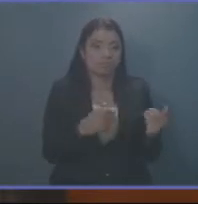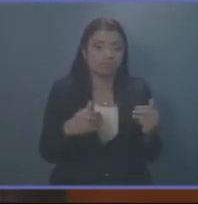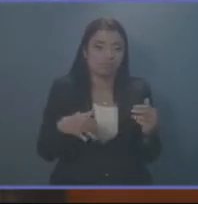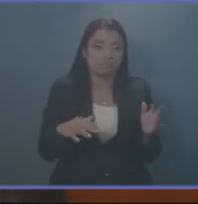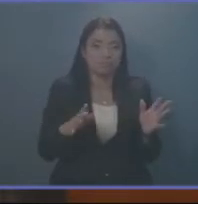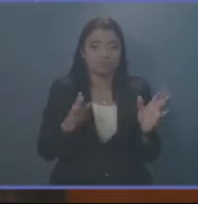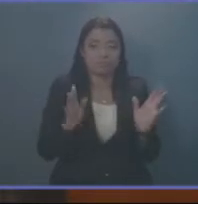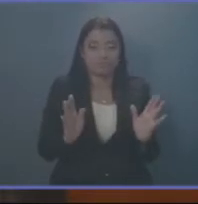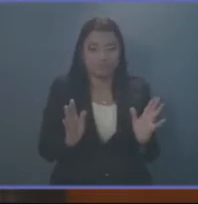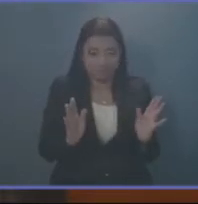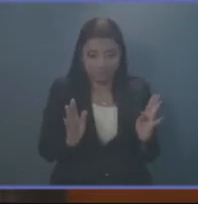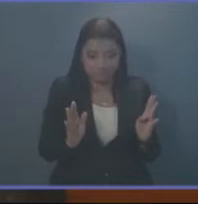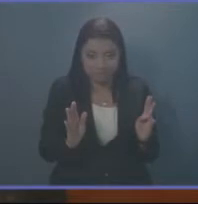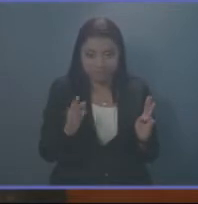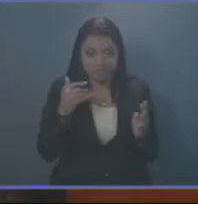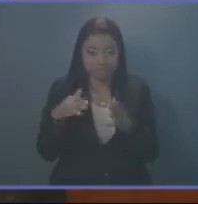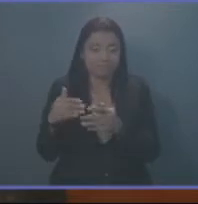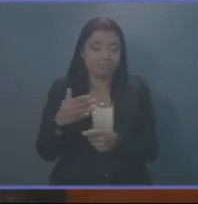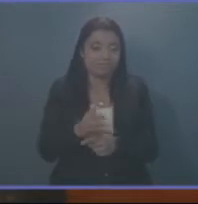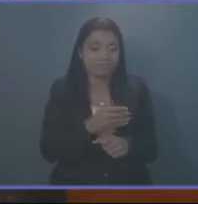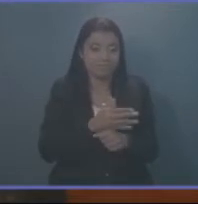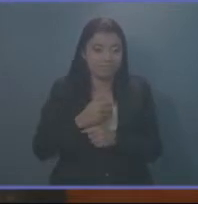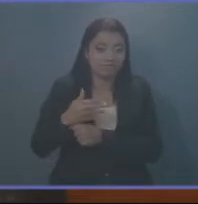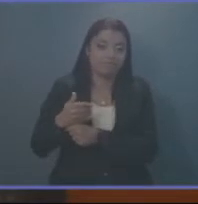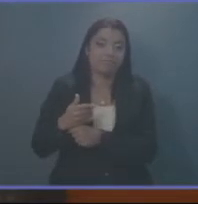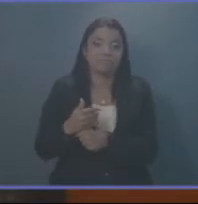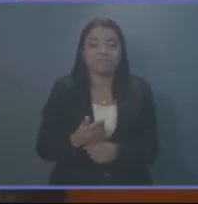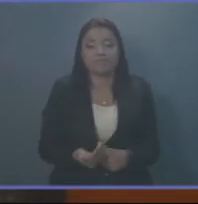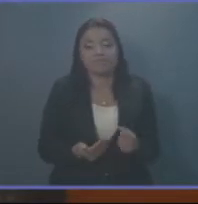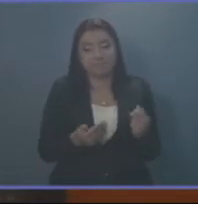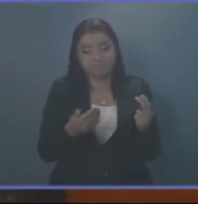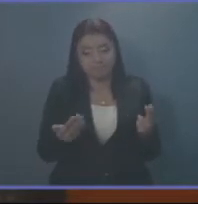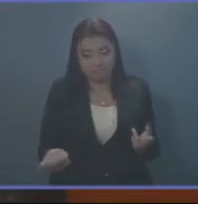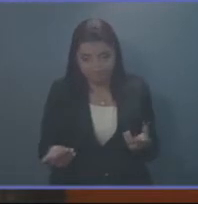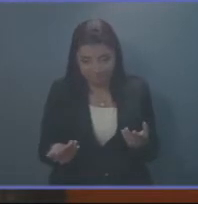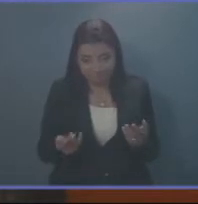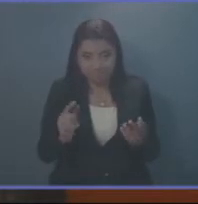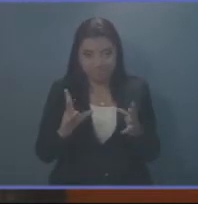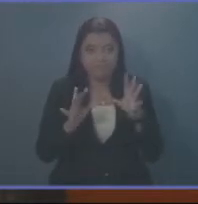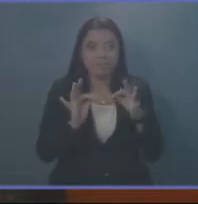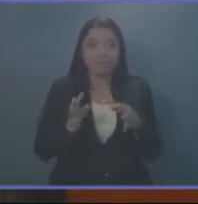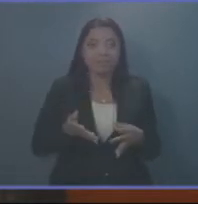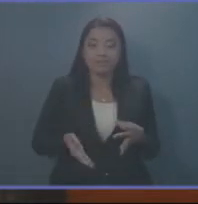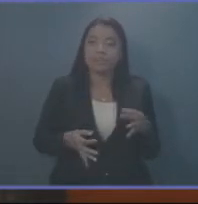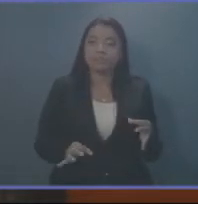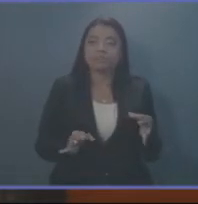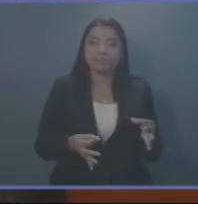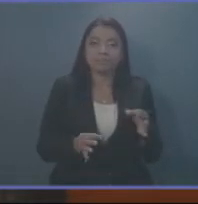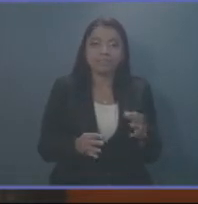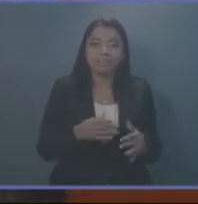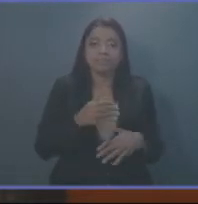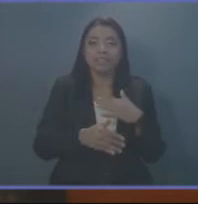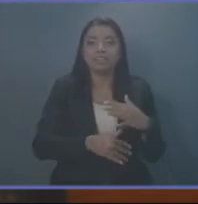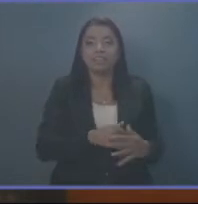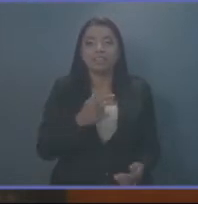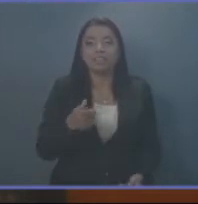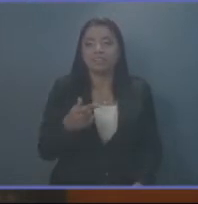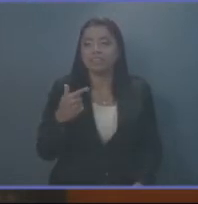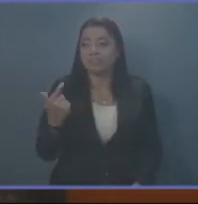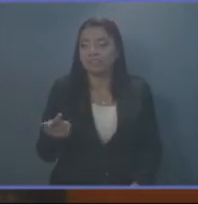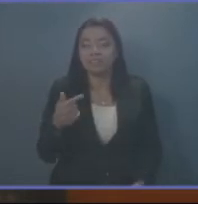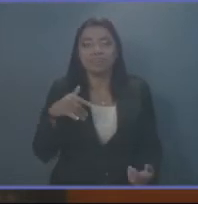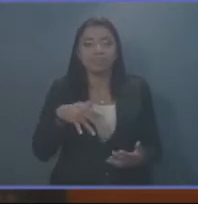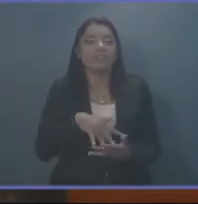es partidario, si es que hayan partidarios, y de alguna manera trabajar por el bienestar de la